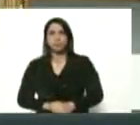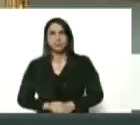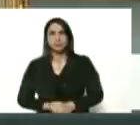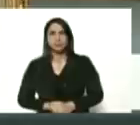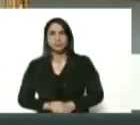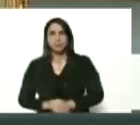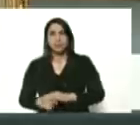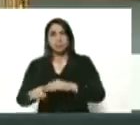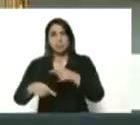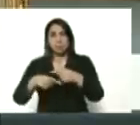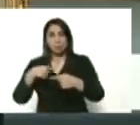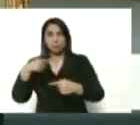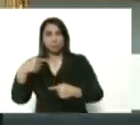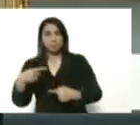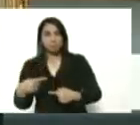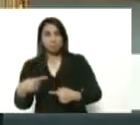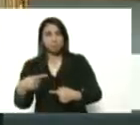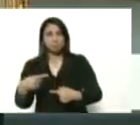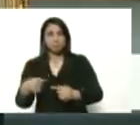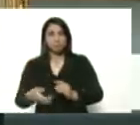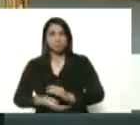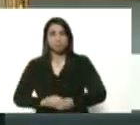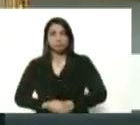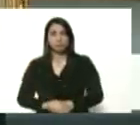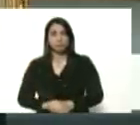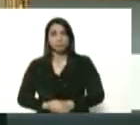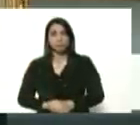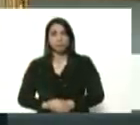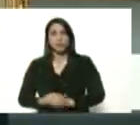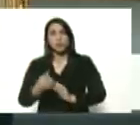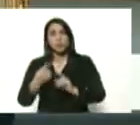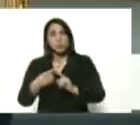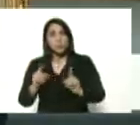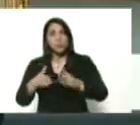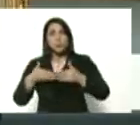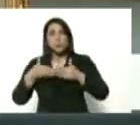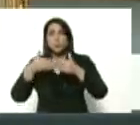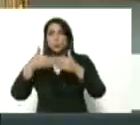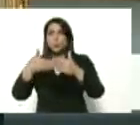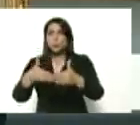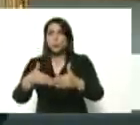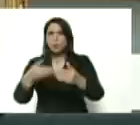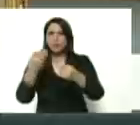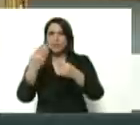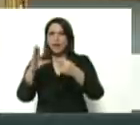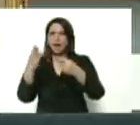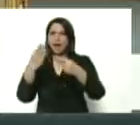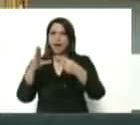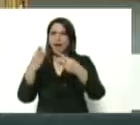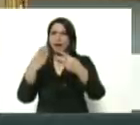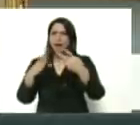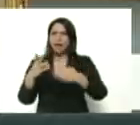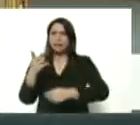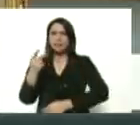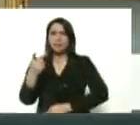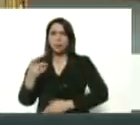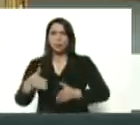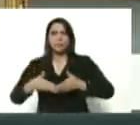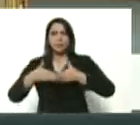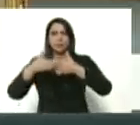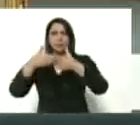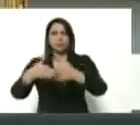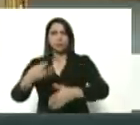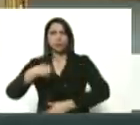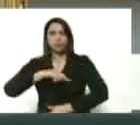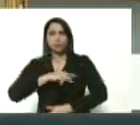y que luego en una embarcación con las características de la segunda embarcación que